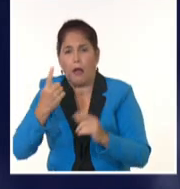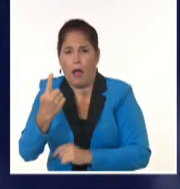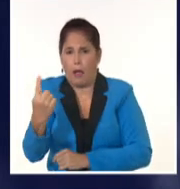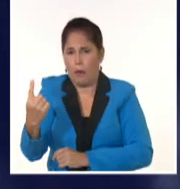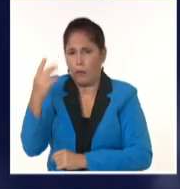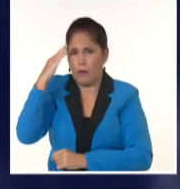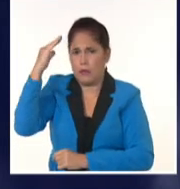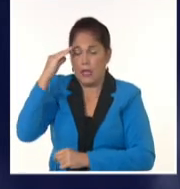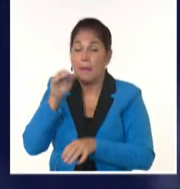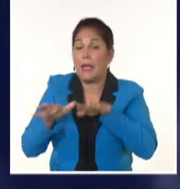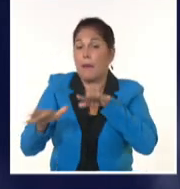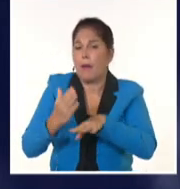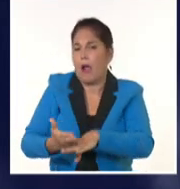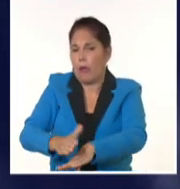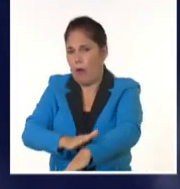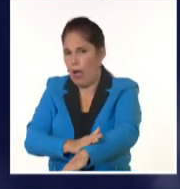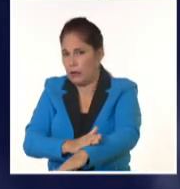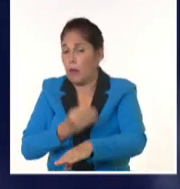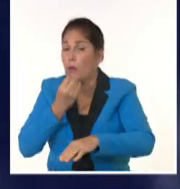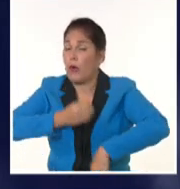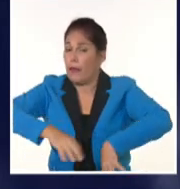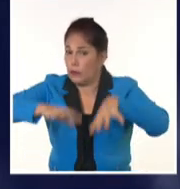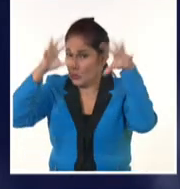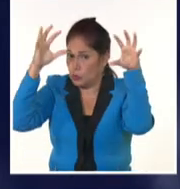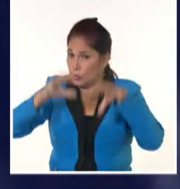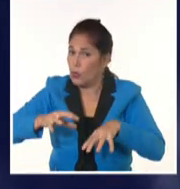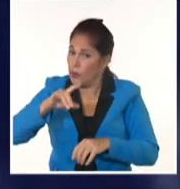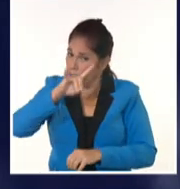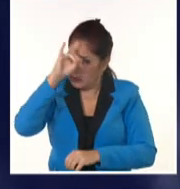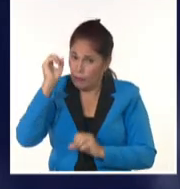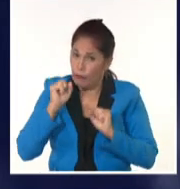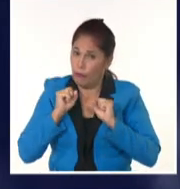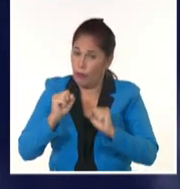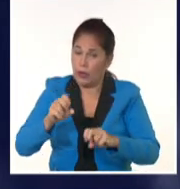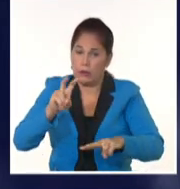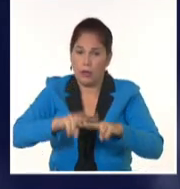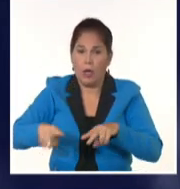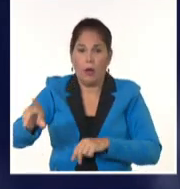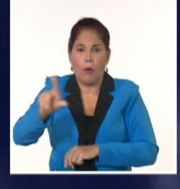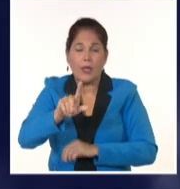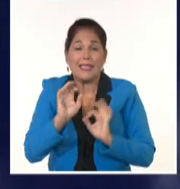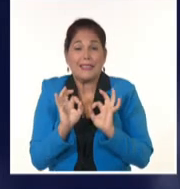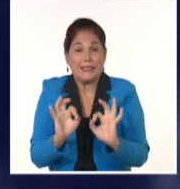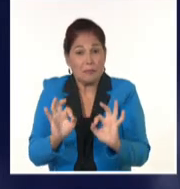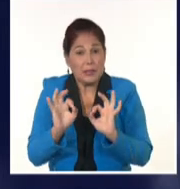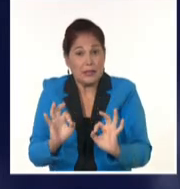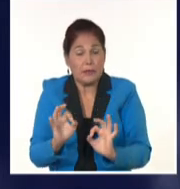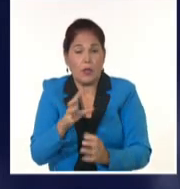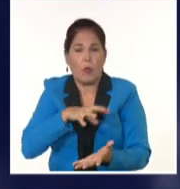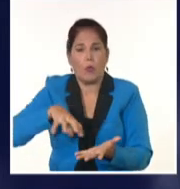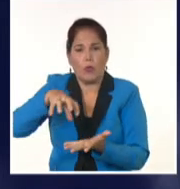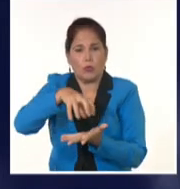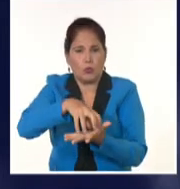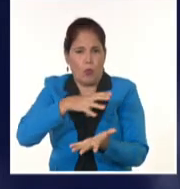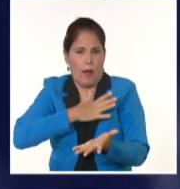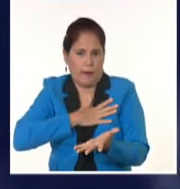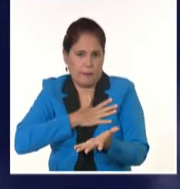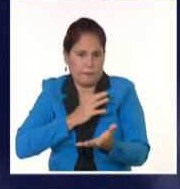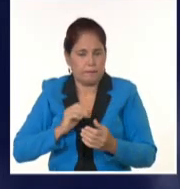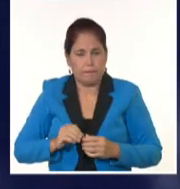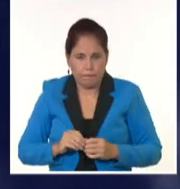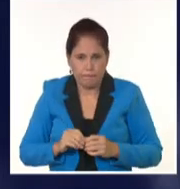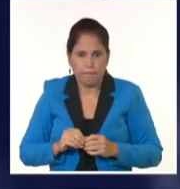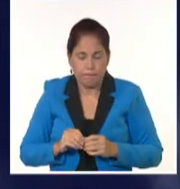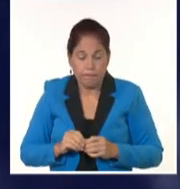provincia y estar informados de lo que va a suceder en los próximos días en toda la región oriental, específicamente en esta provincia de Holguín.